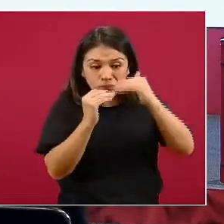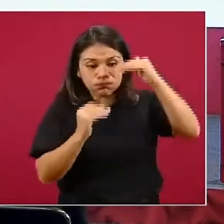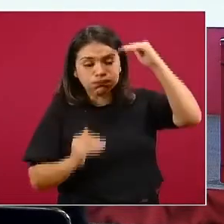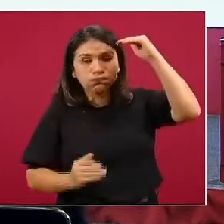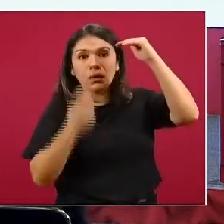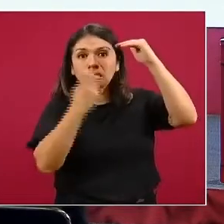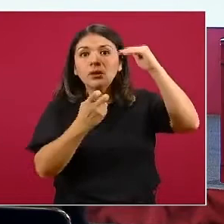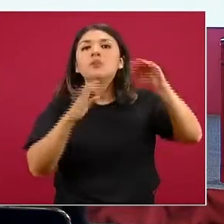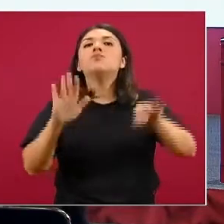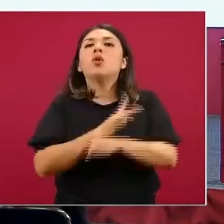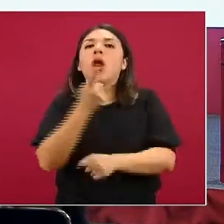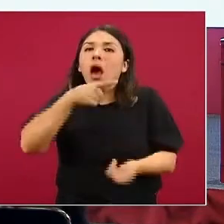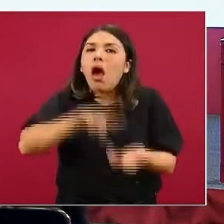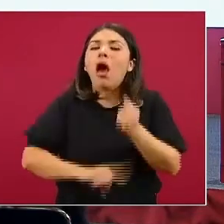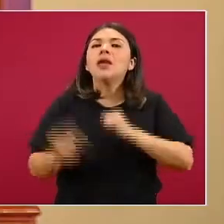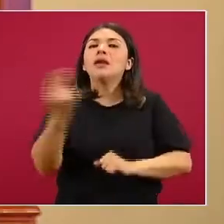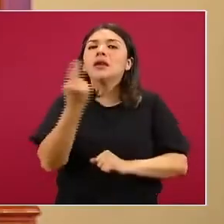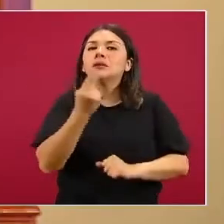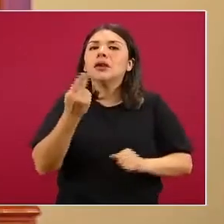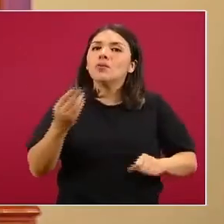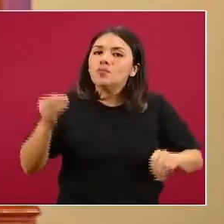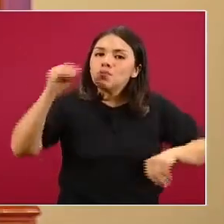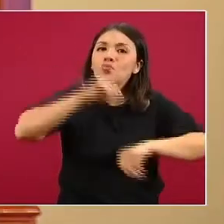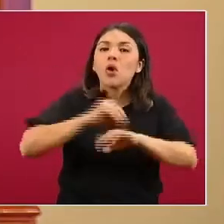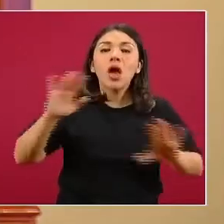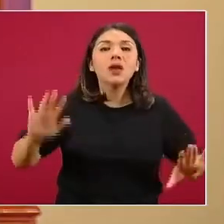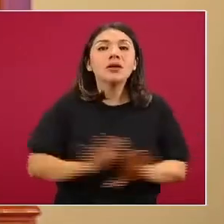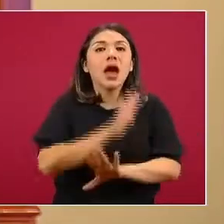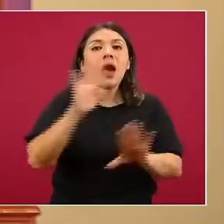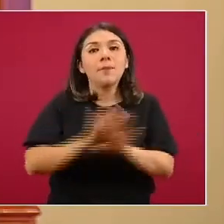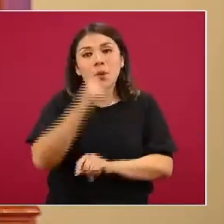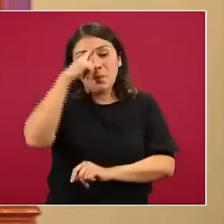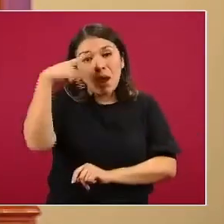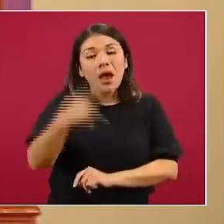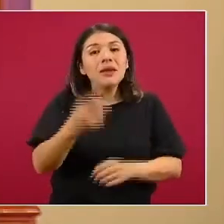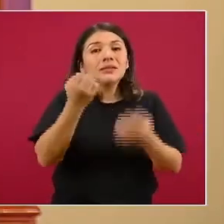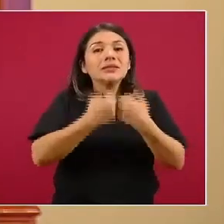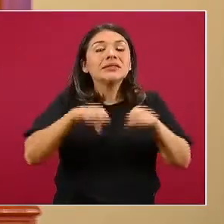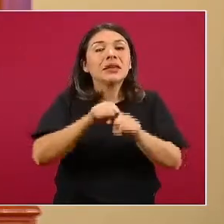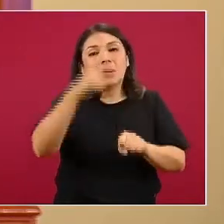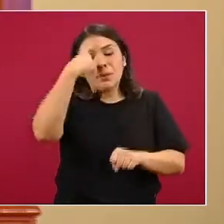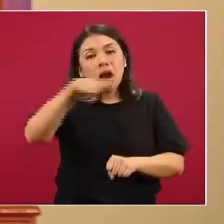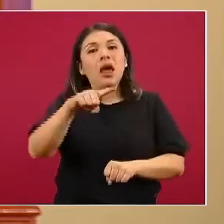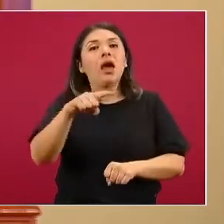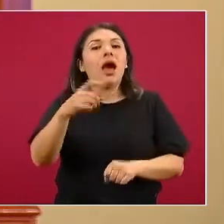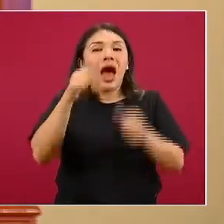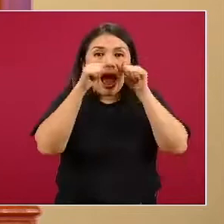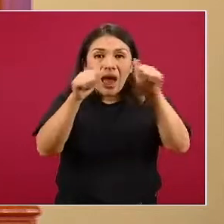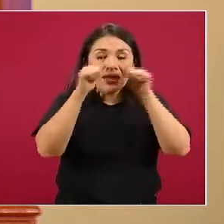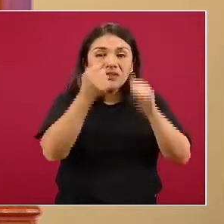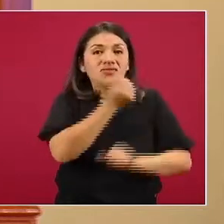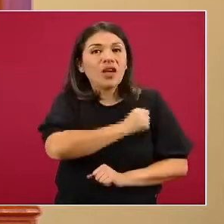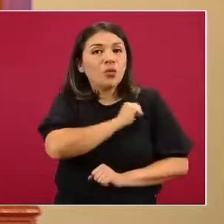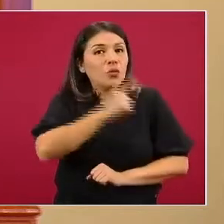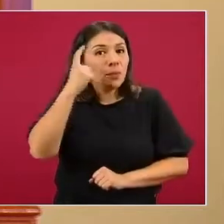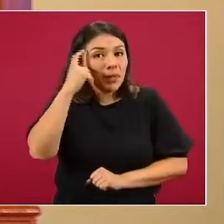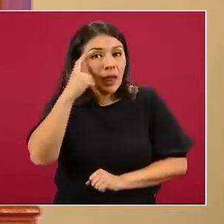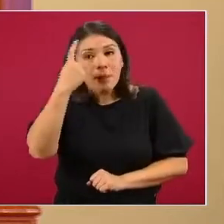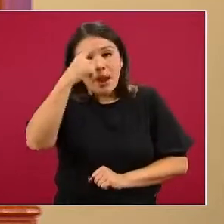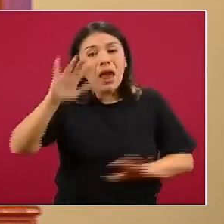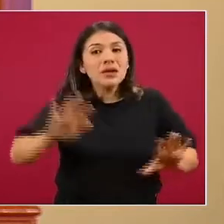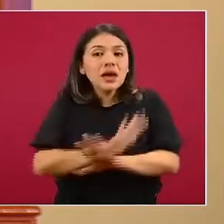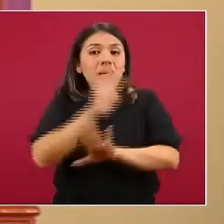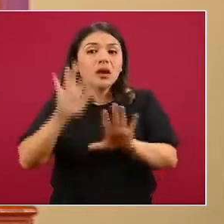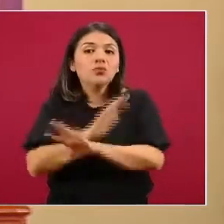la modificación que implican o que hacen necesaria la modificación de todo el sistema de atención en salud mental y la conversión hacia el